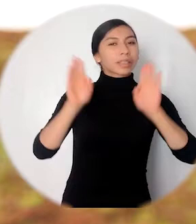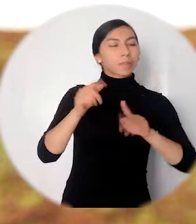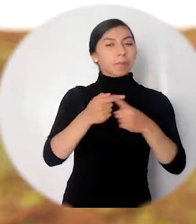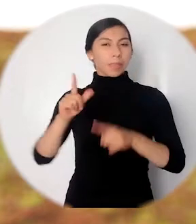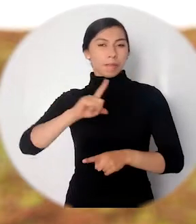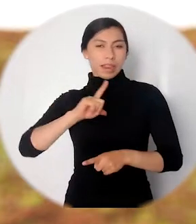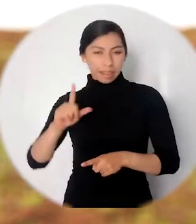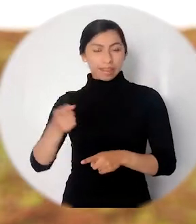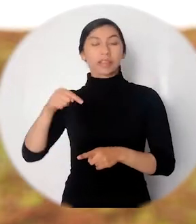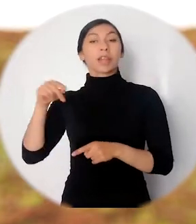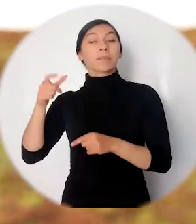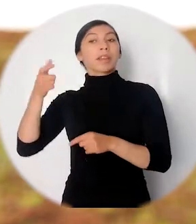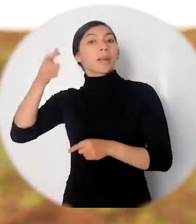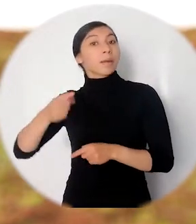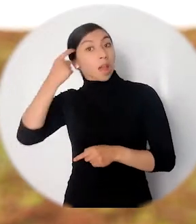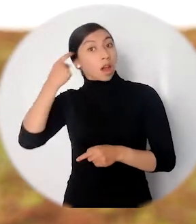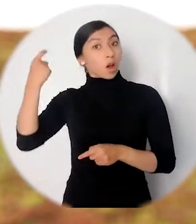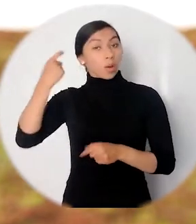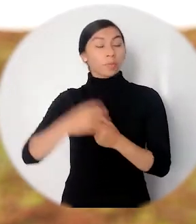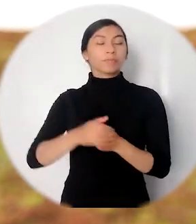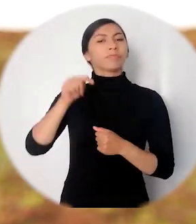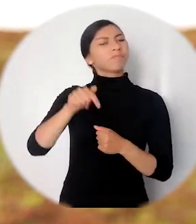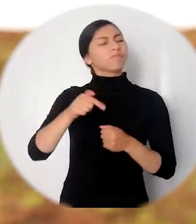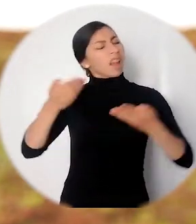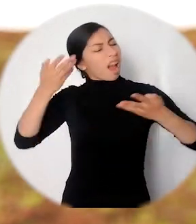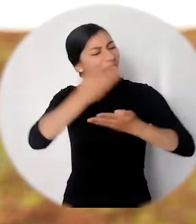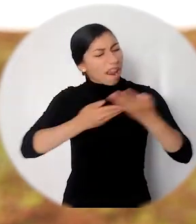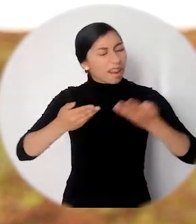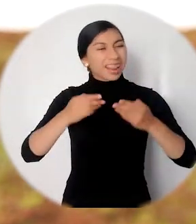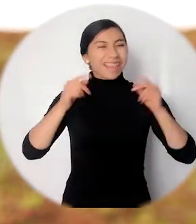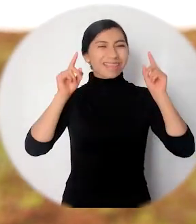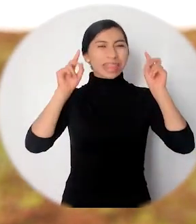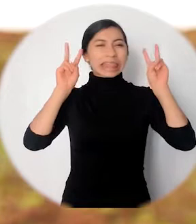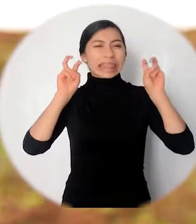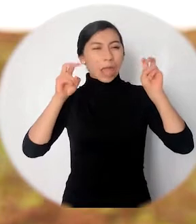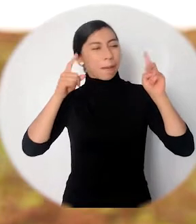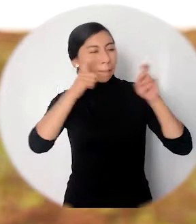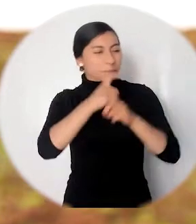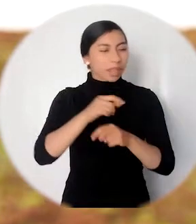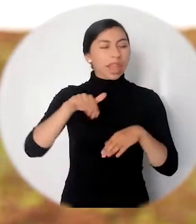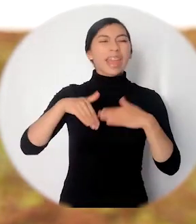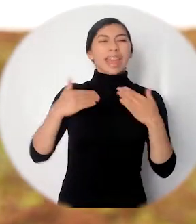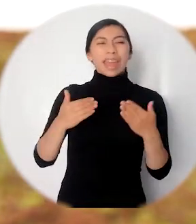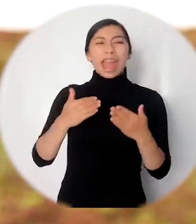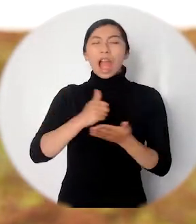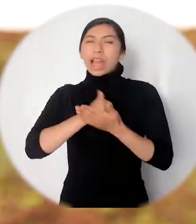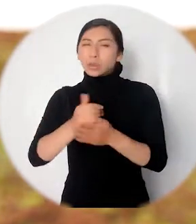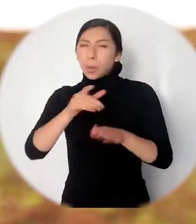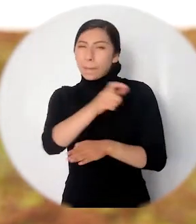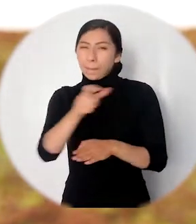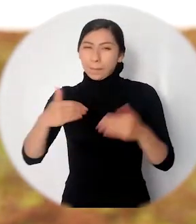Nacional de Participación Efectiva de Víctimas. Se analizaron temas relacionados con las acciones en beneficio de quienes han padecido el